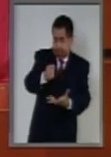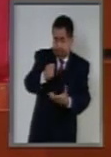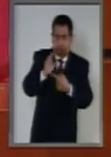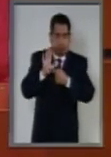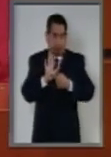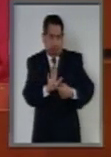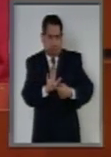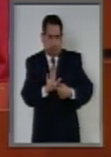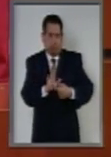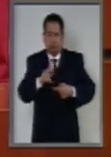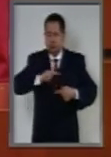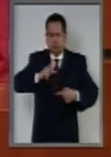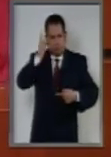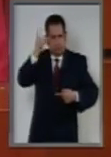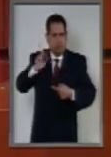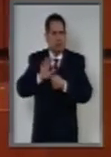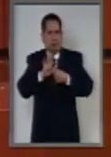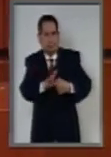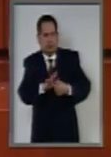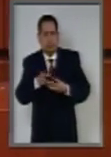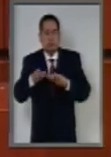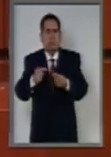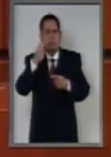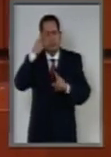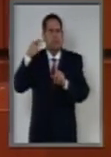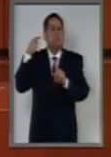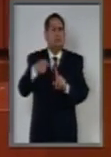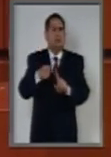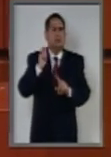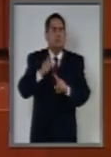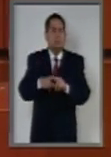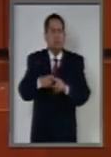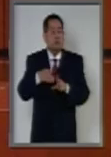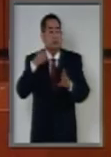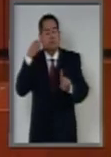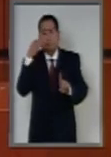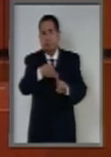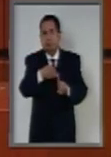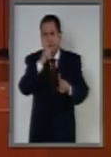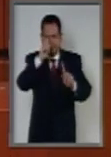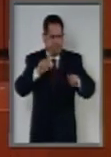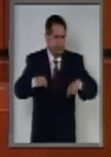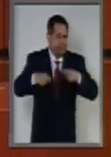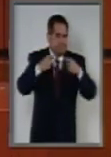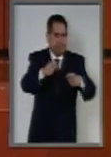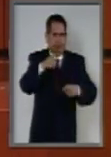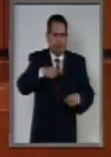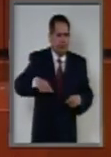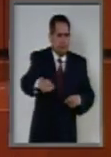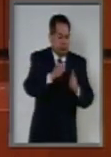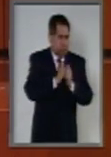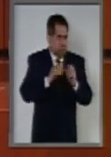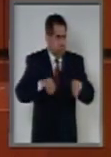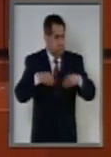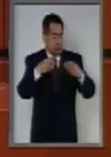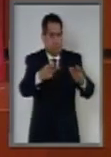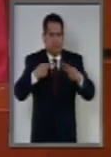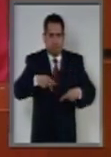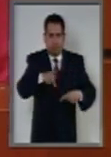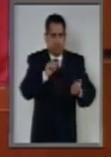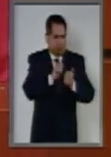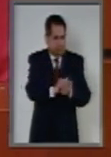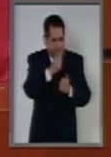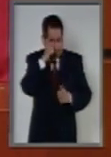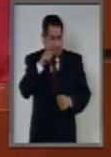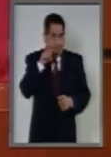que no sea nuestro y que lleva nada más ni nada menos el destino para ejercerlo ante el pueblo y con el pueblo, para